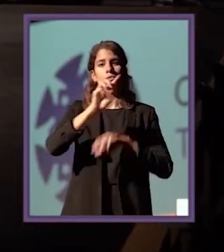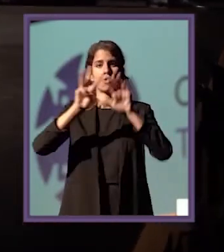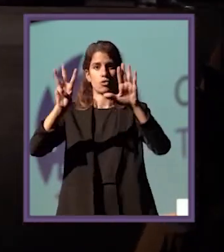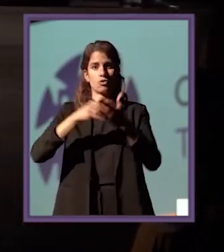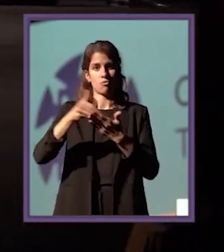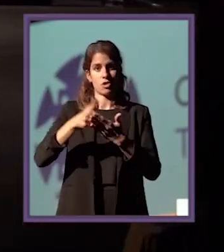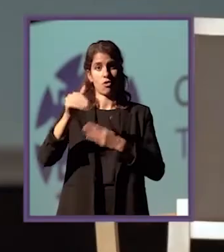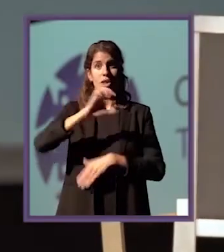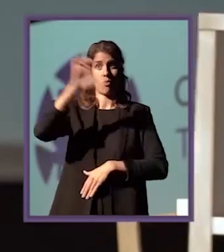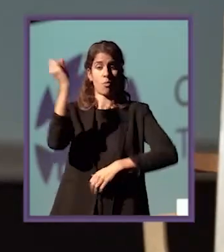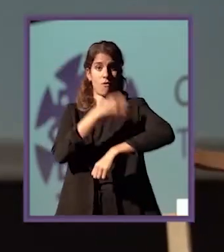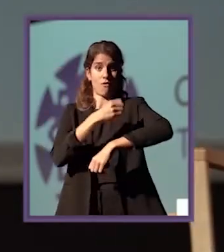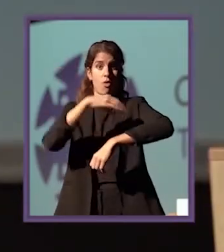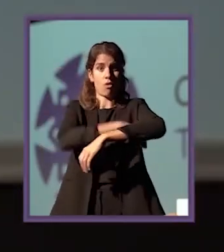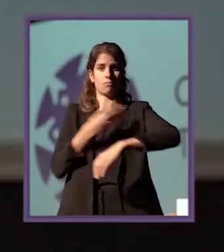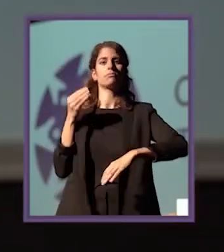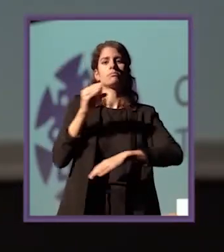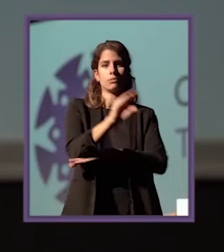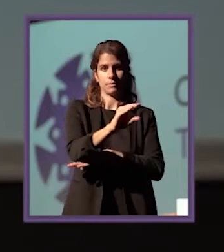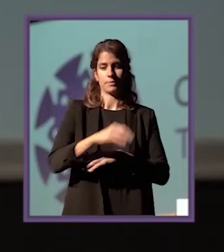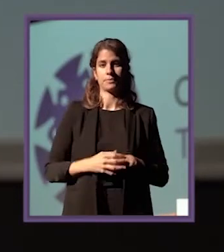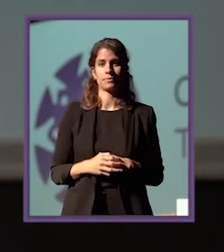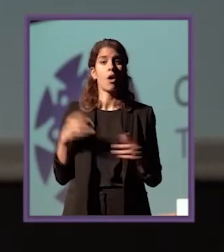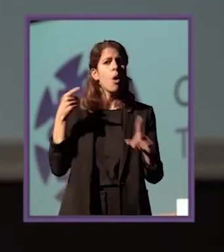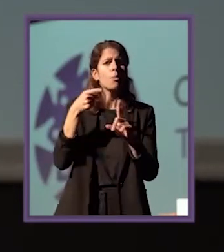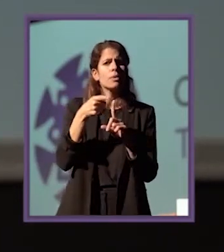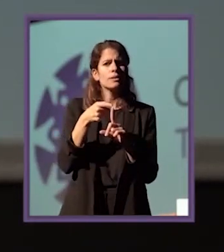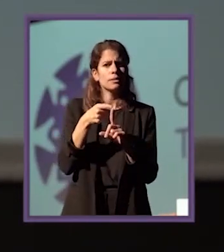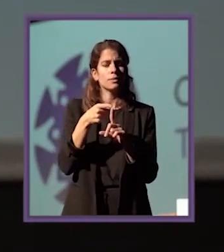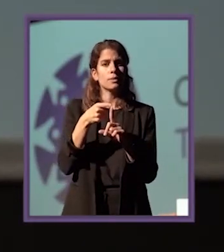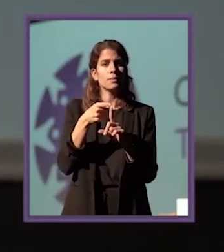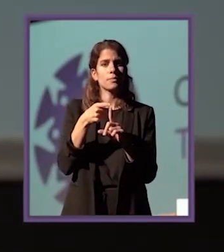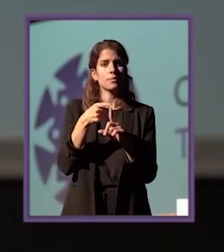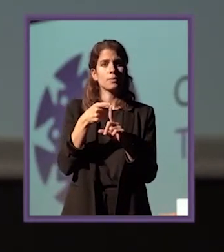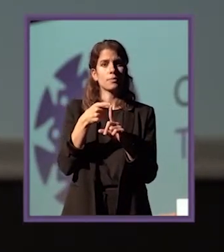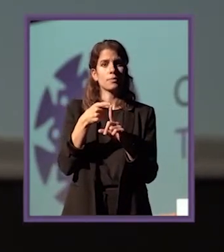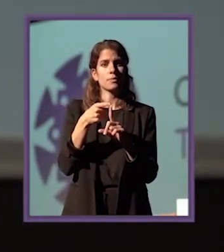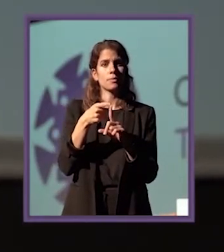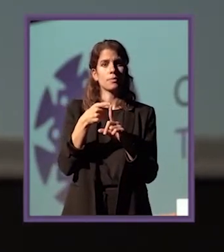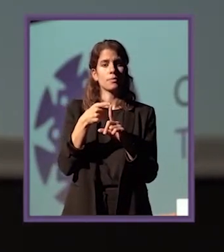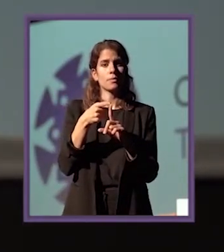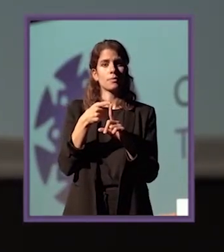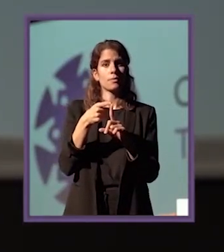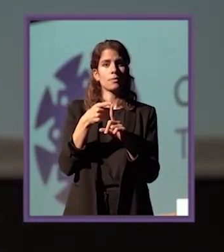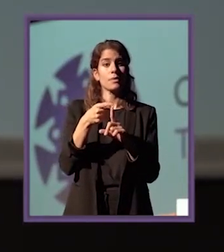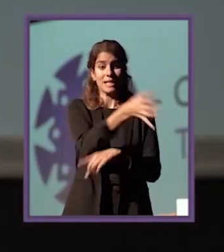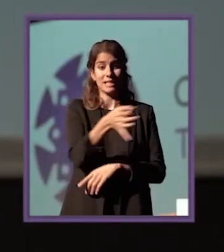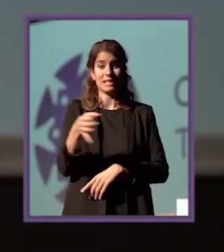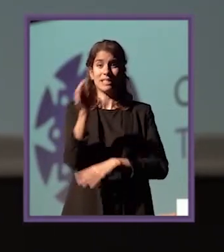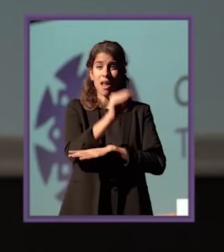de los fondos europeos, y el objetivo es construir un nuevo modelo de cuidados para las